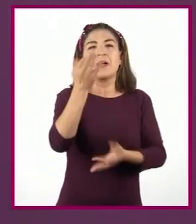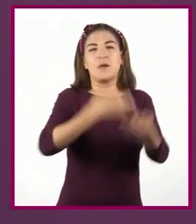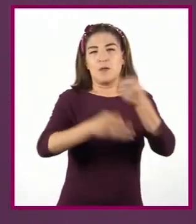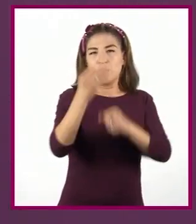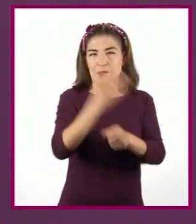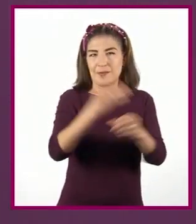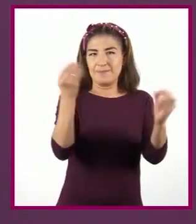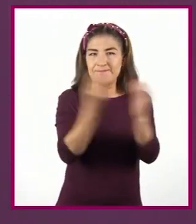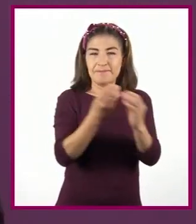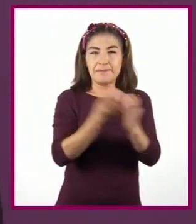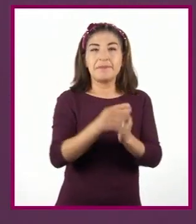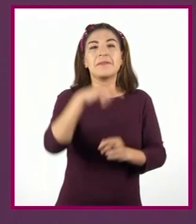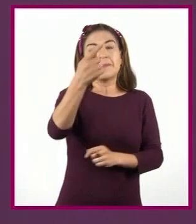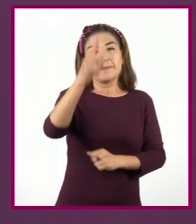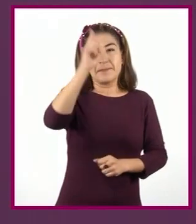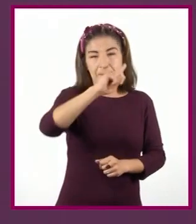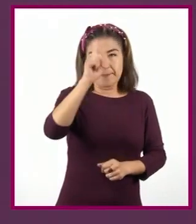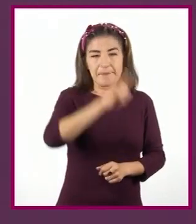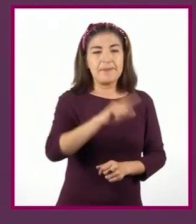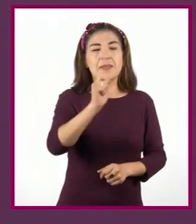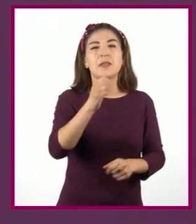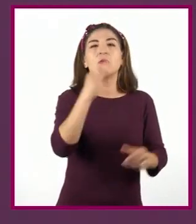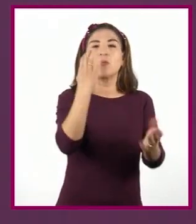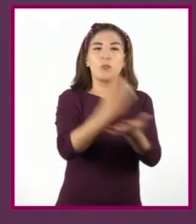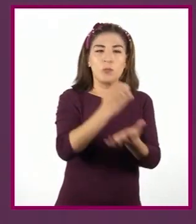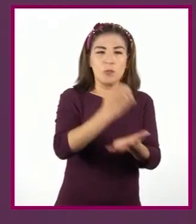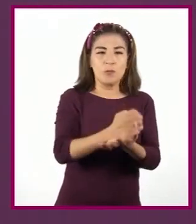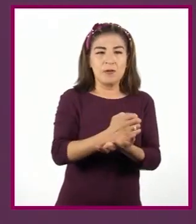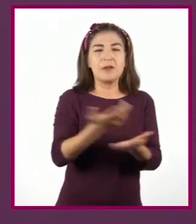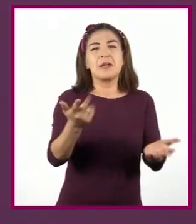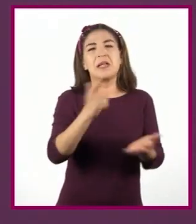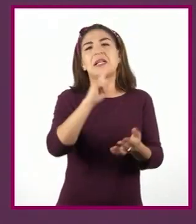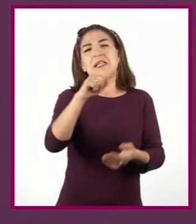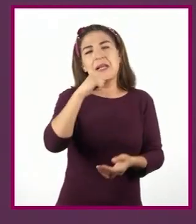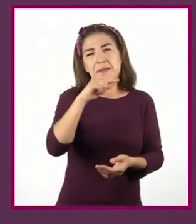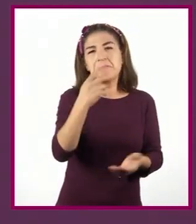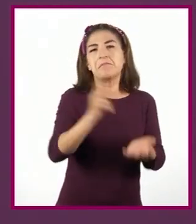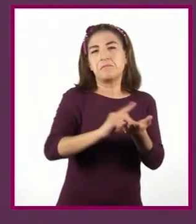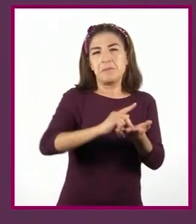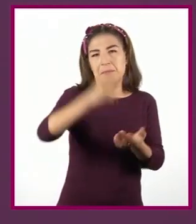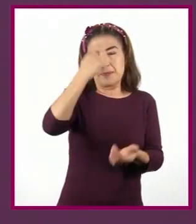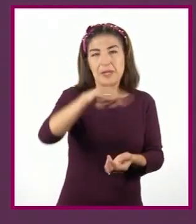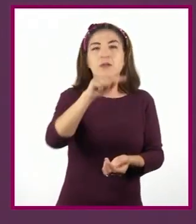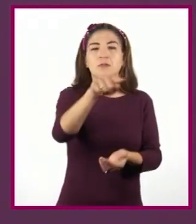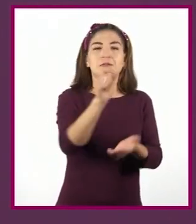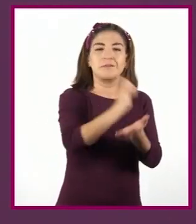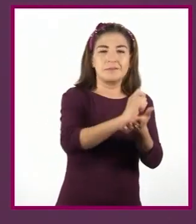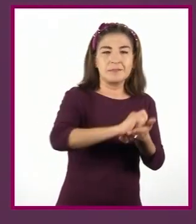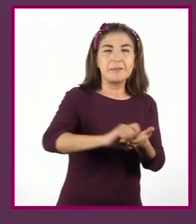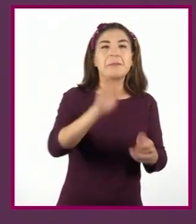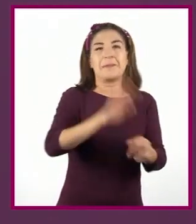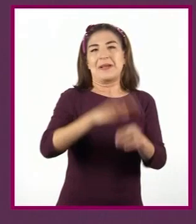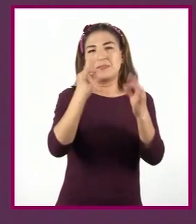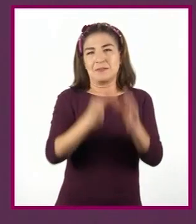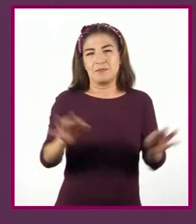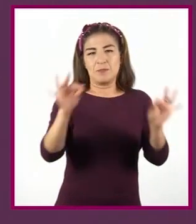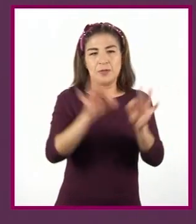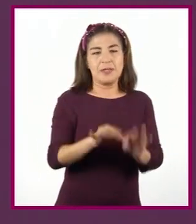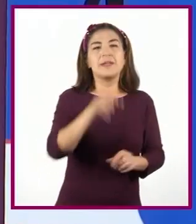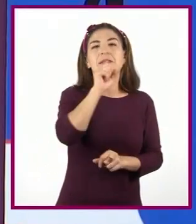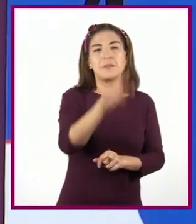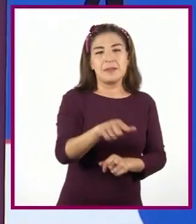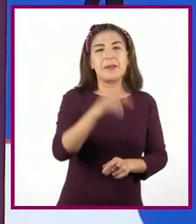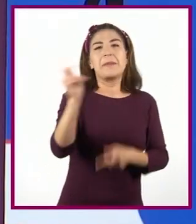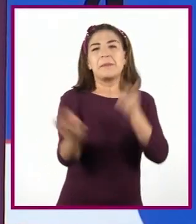sesión, por lo que les sugiero que tengan listo su cuaderno y un lápiz o bolígrafo para que anoten lo más relevante, así como